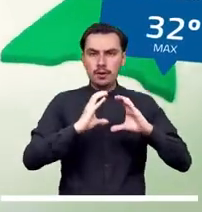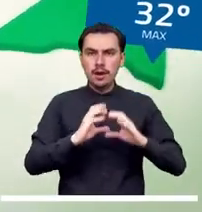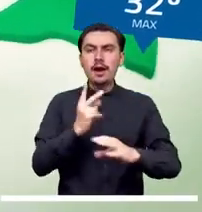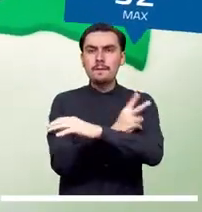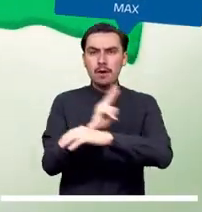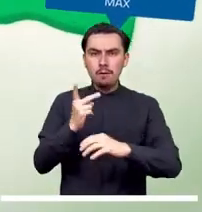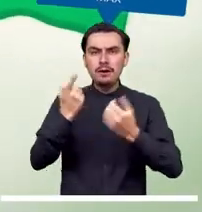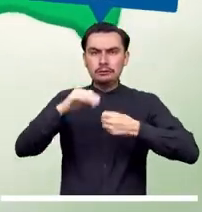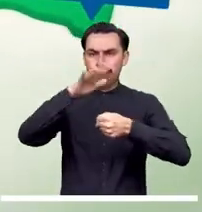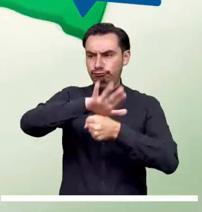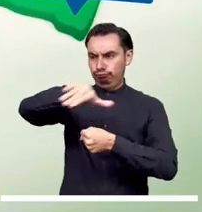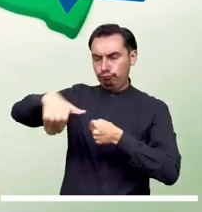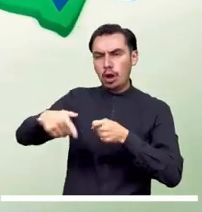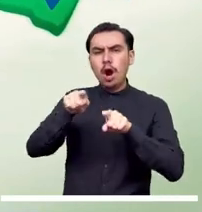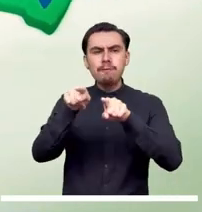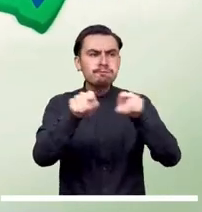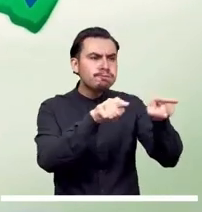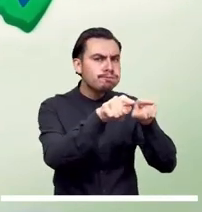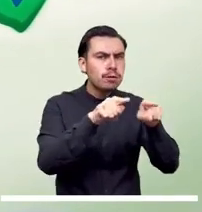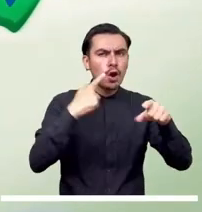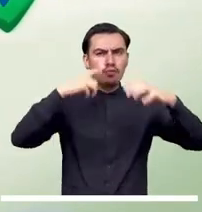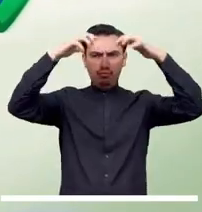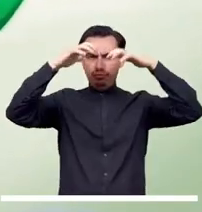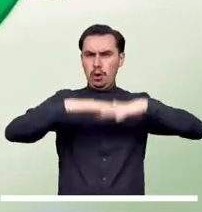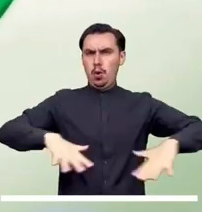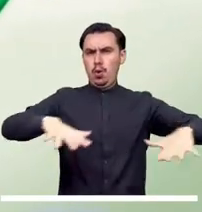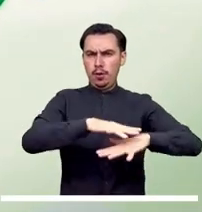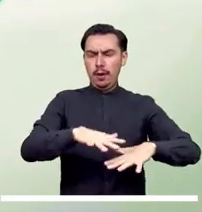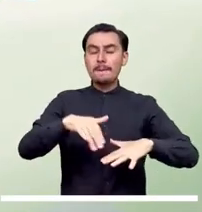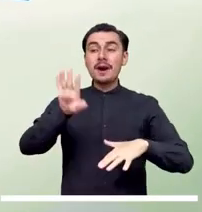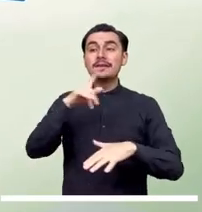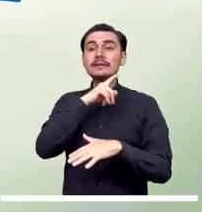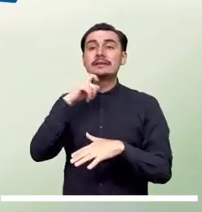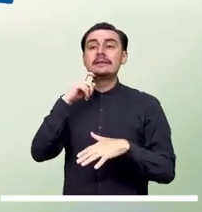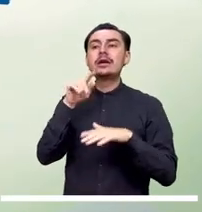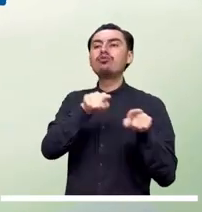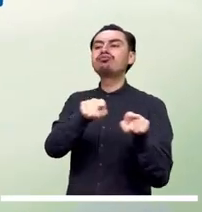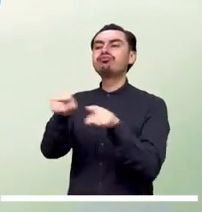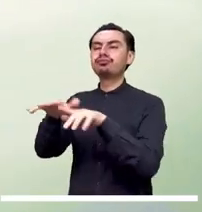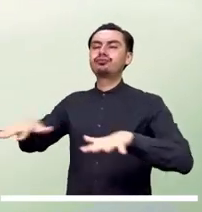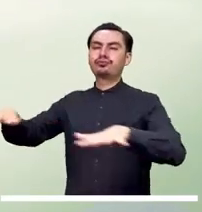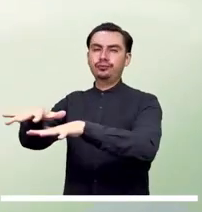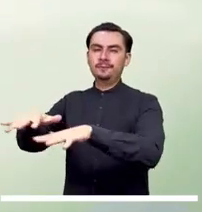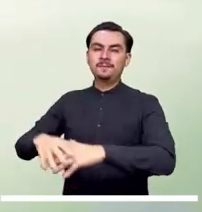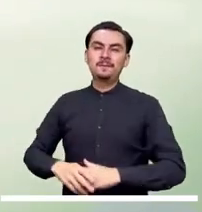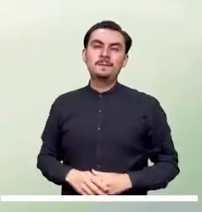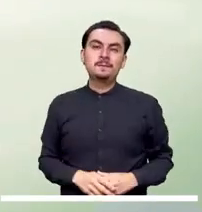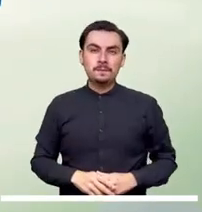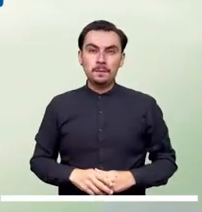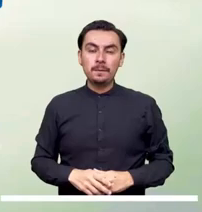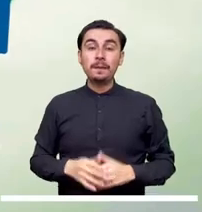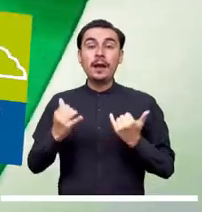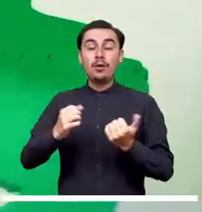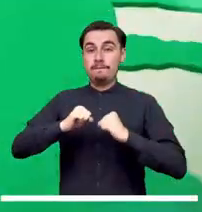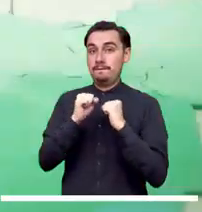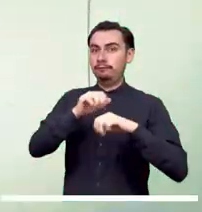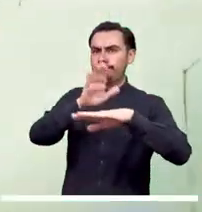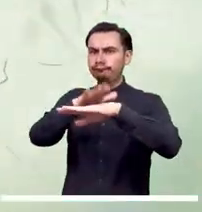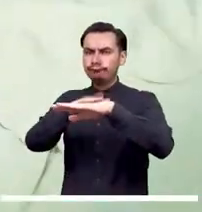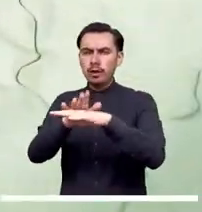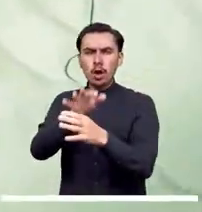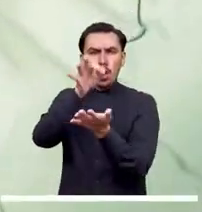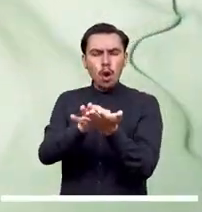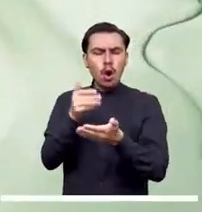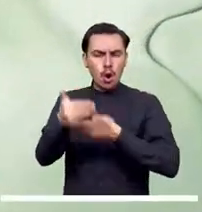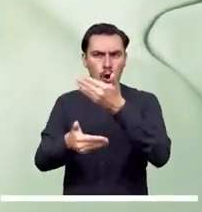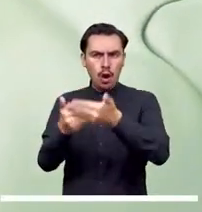de Vaupés y este de Amazonas. En el resto de la región se advierten condiciones secas y soleadas. Para la capital se